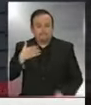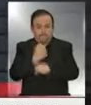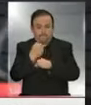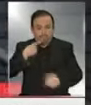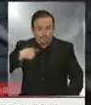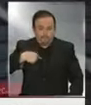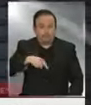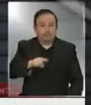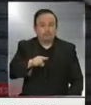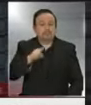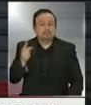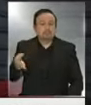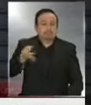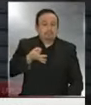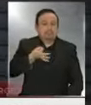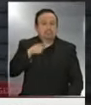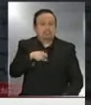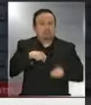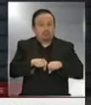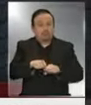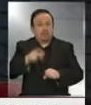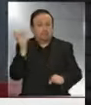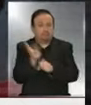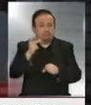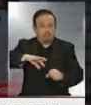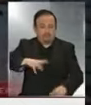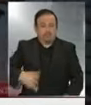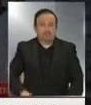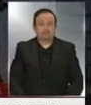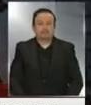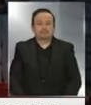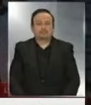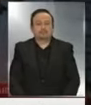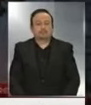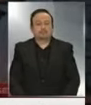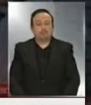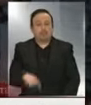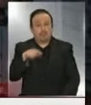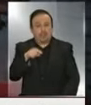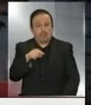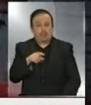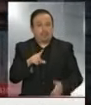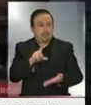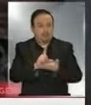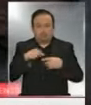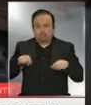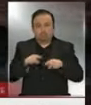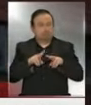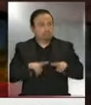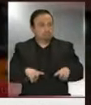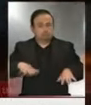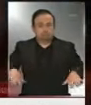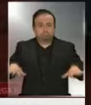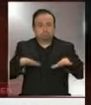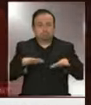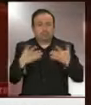Carabineros a raíz de que indican que estaban saqueando el supermercado Santa Isabel. Ahora, dentro del sector, aparentemente, bueno, vemos tranquilidad dentro